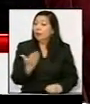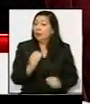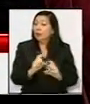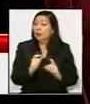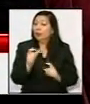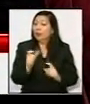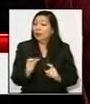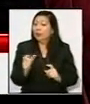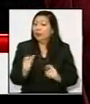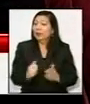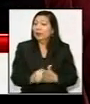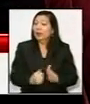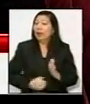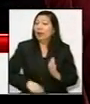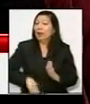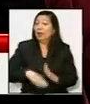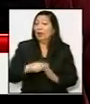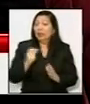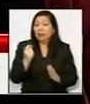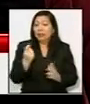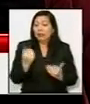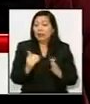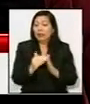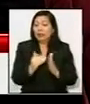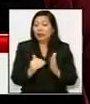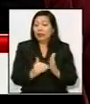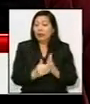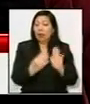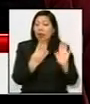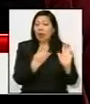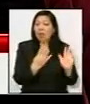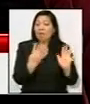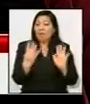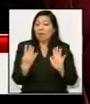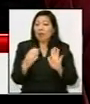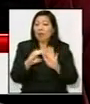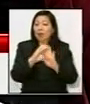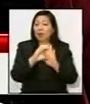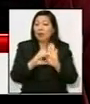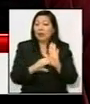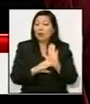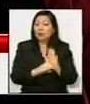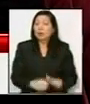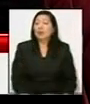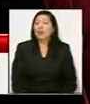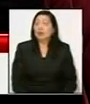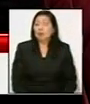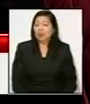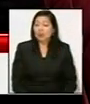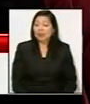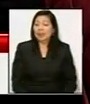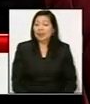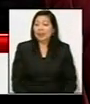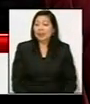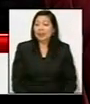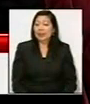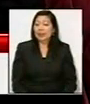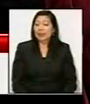comunistas sino de los altos funcionarios comprendidos en el artículo 99 de la constitución señora presidenta